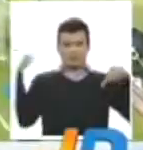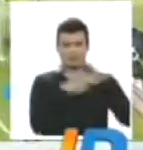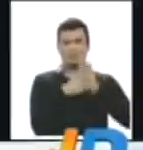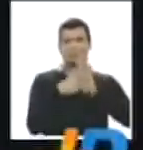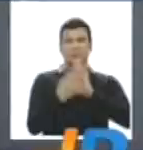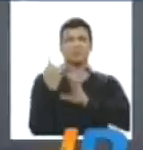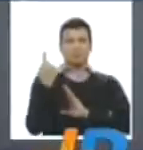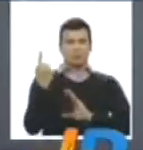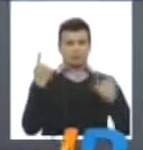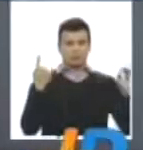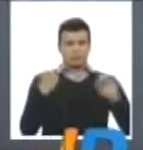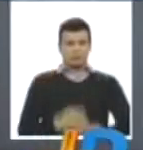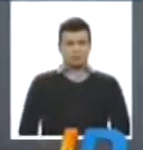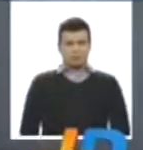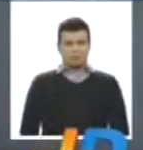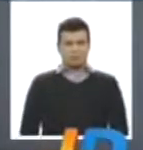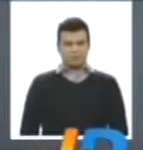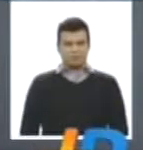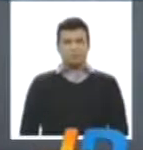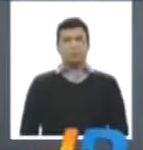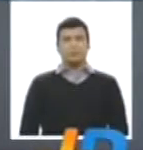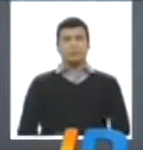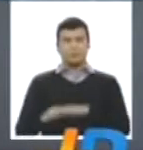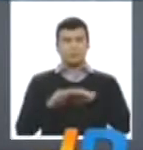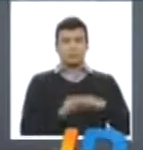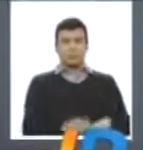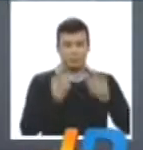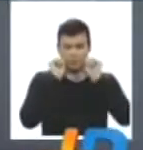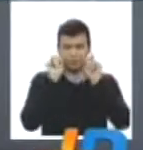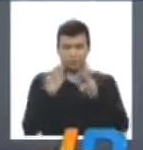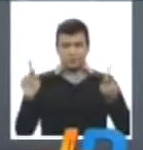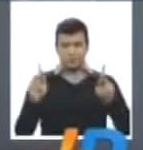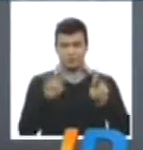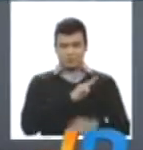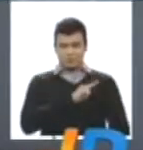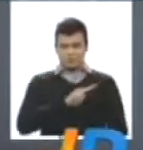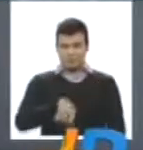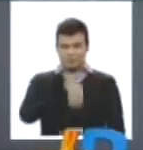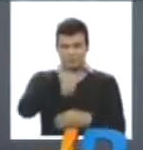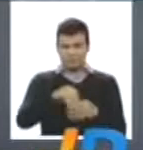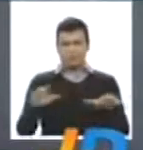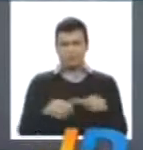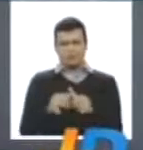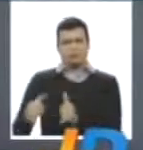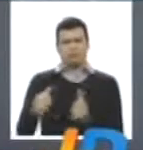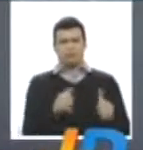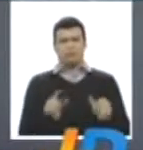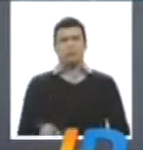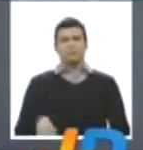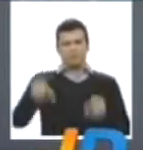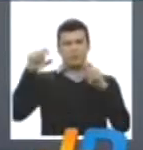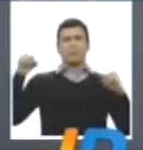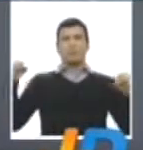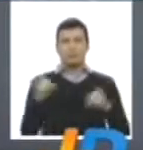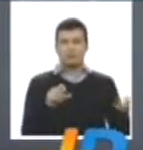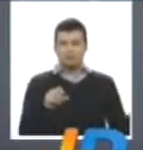encuentro. Los vallecaucanos que integran la Selección Nacional de Patinaje de Carreras viajaron a Bogotá para adelantar la preparación